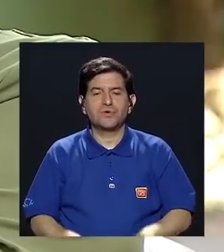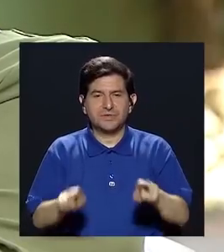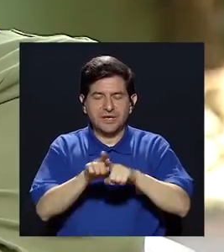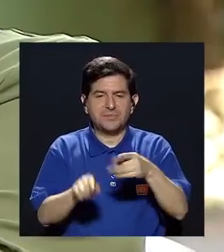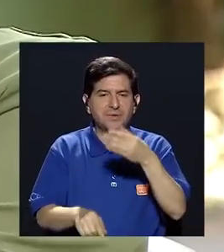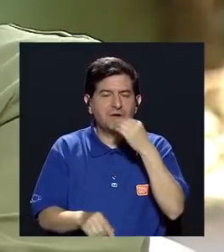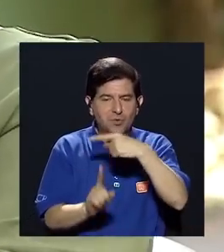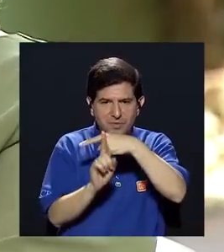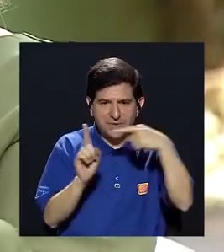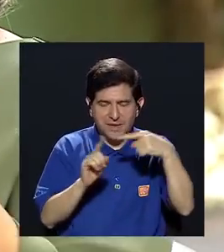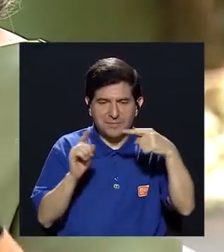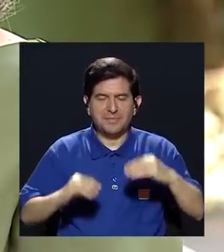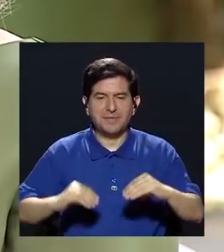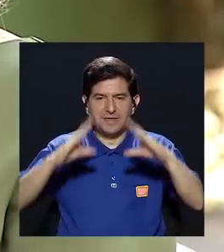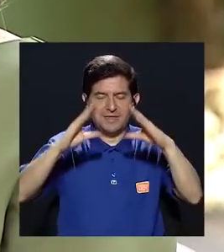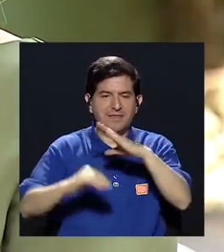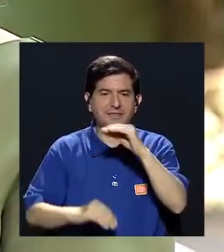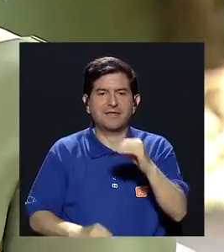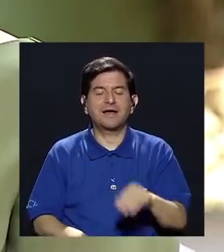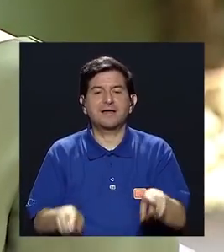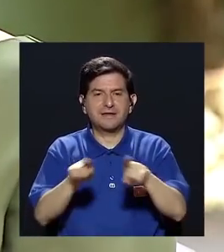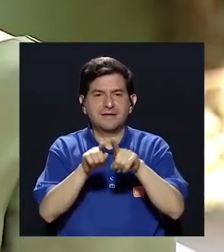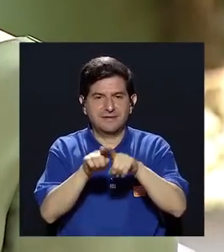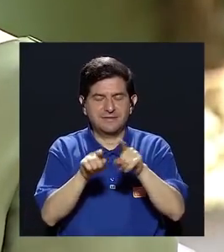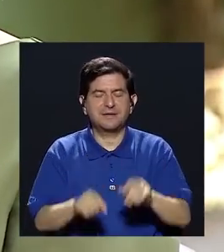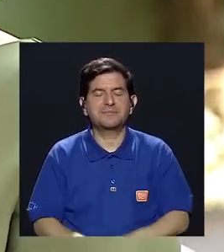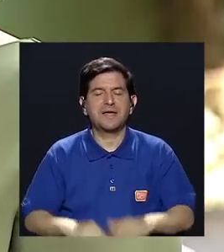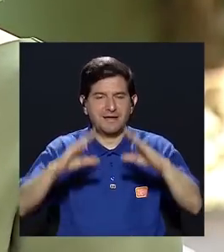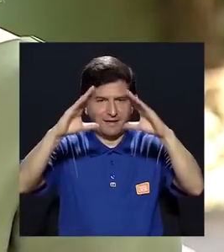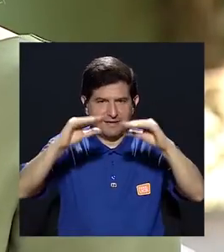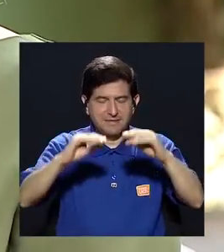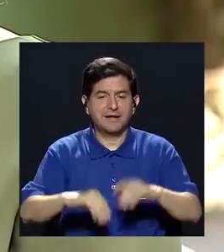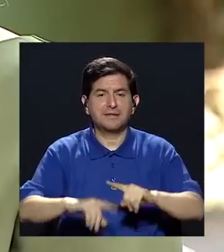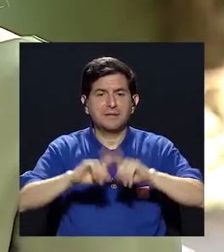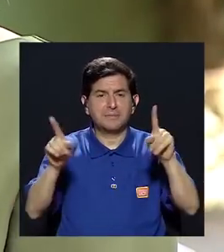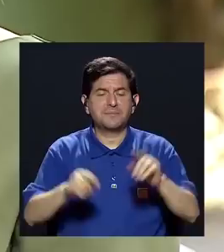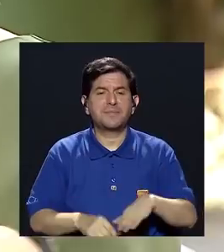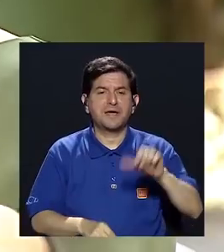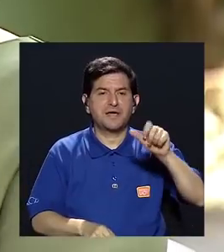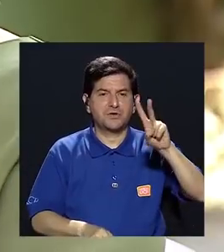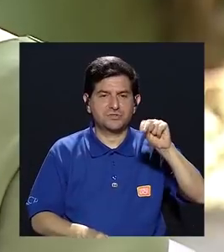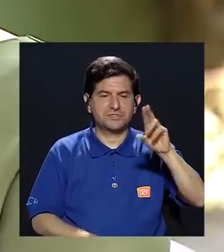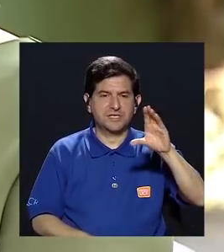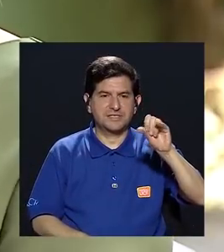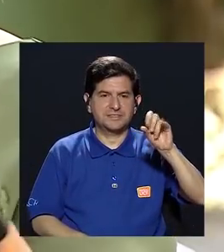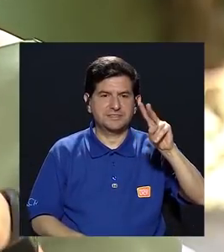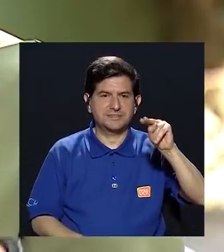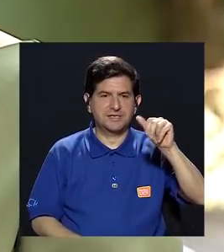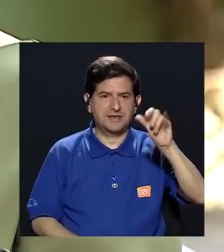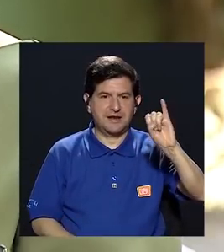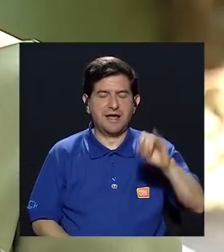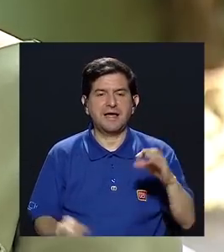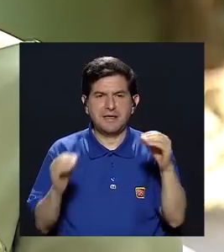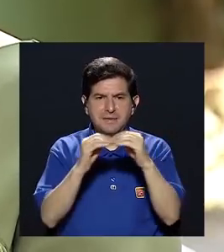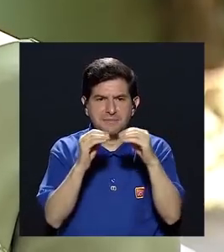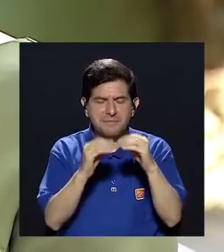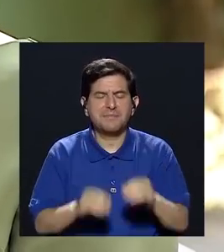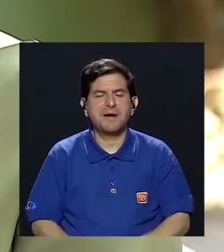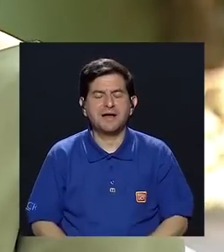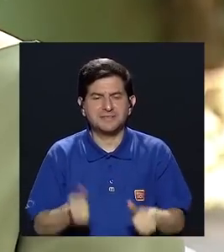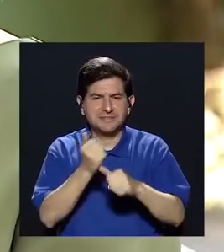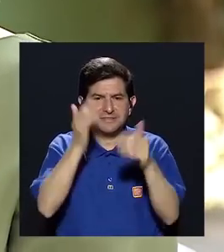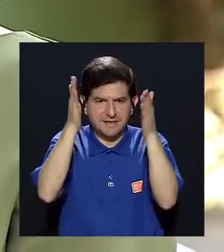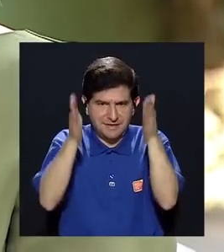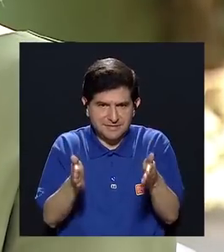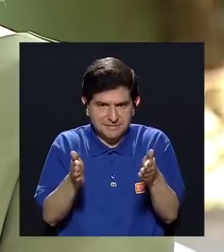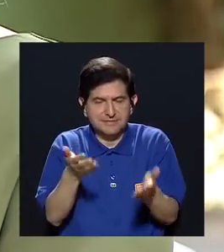en la tarde. En los SINAI es algo similar, solo que son más número de niños, más maestras o